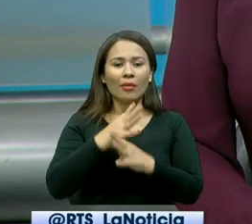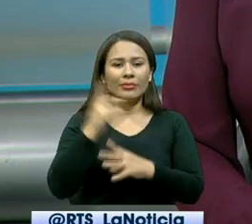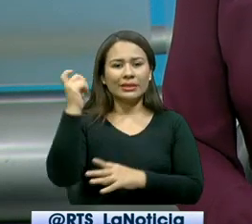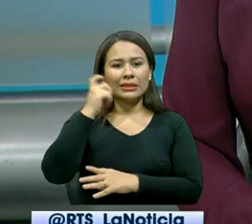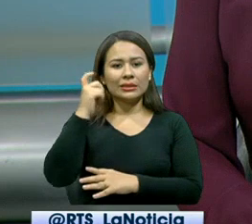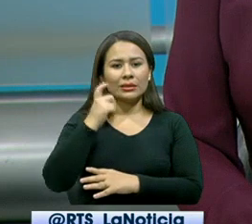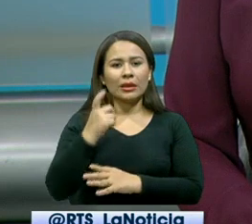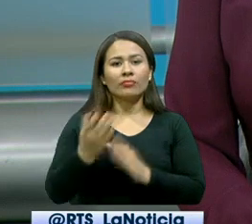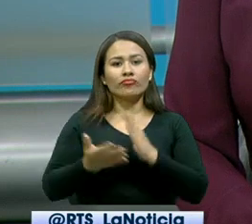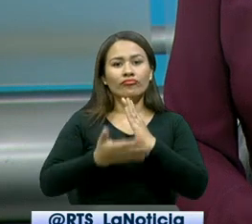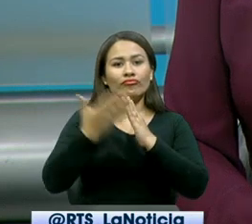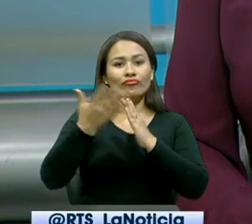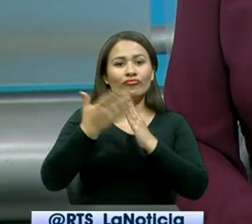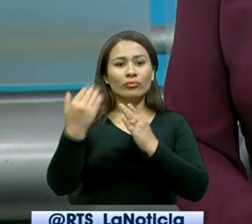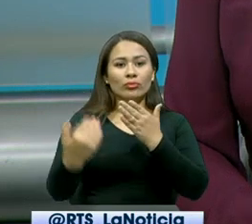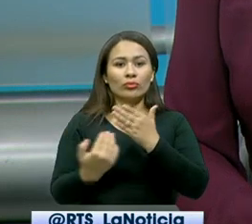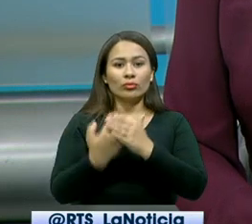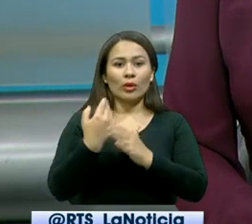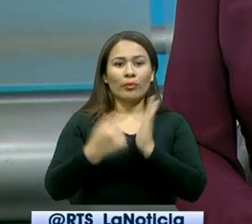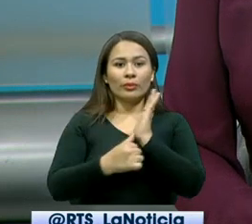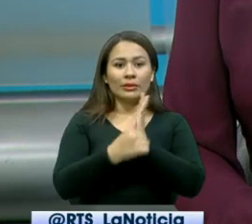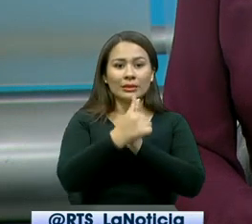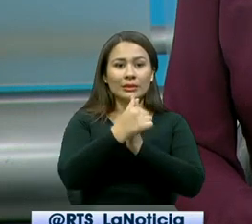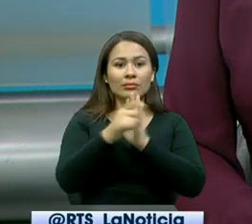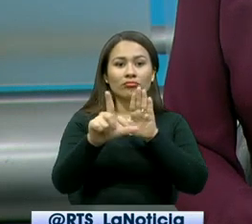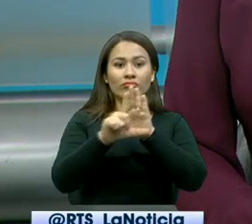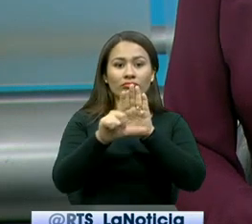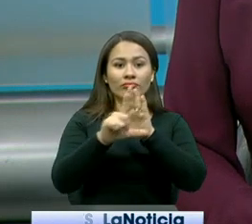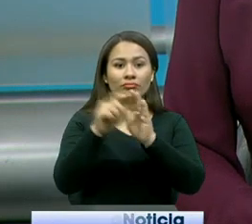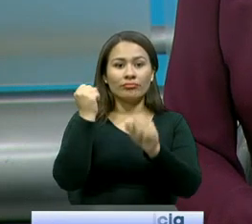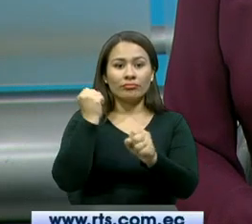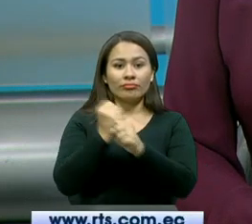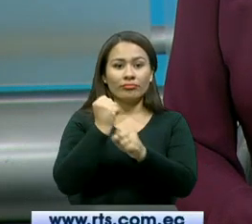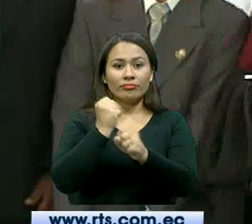la construcción de un nuevo código laboral.